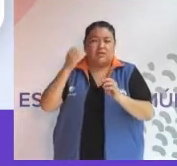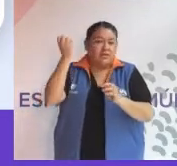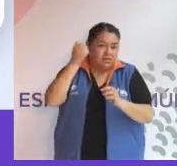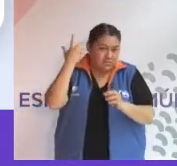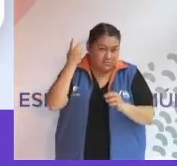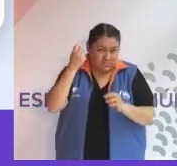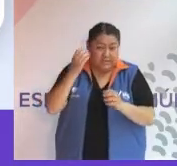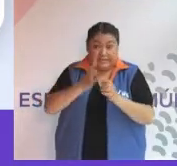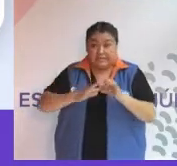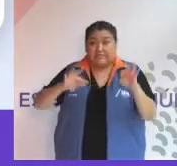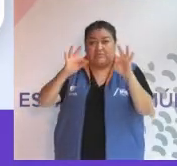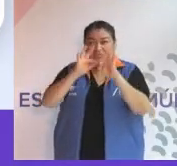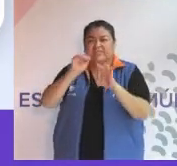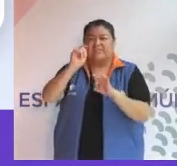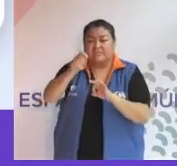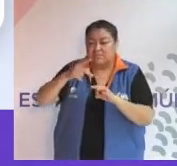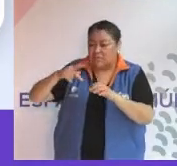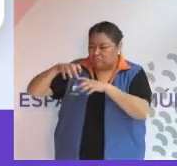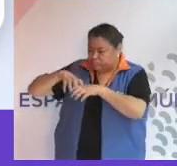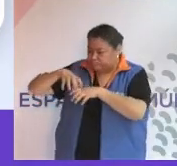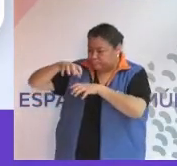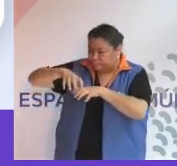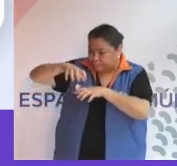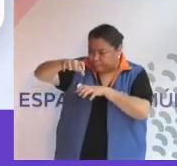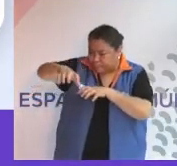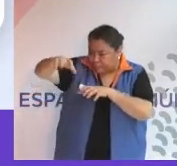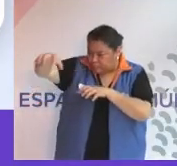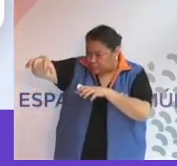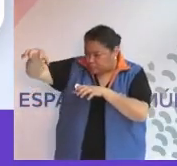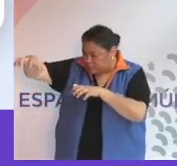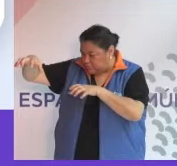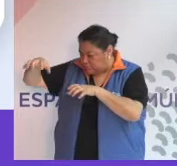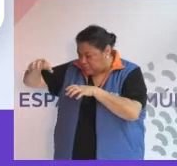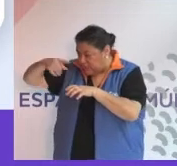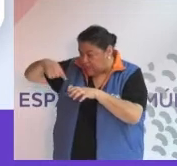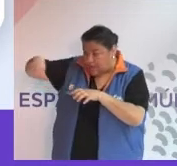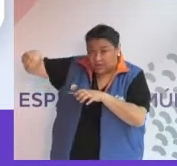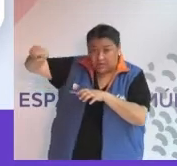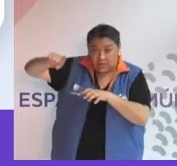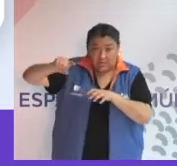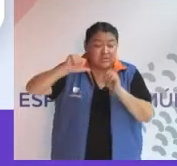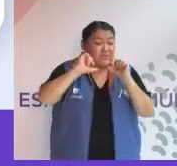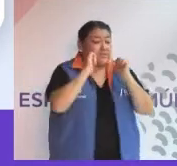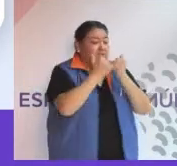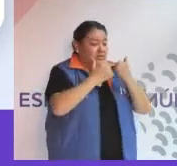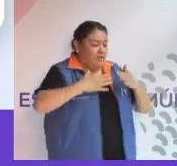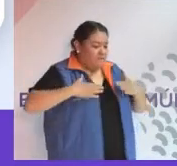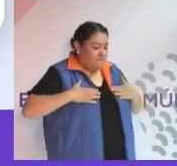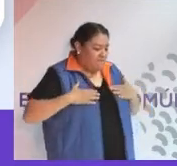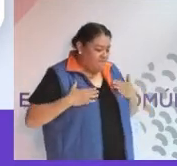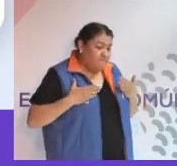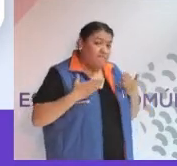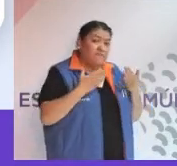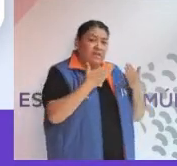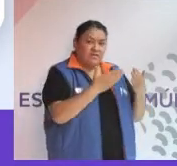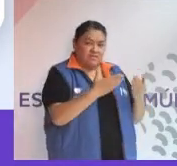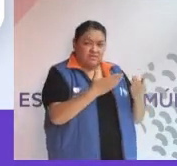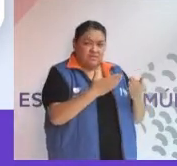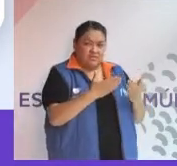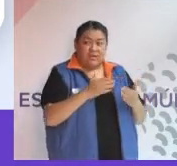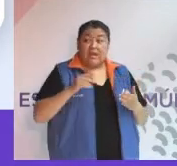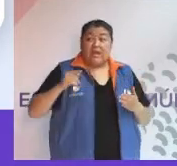La importancia de que todos estos grupos confíen en la sociedad civil organizada es porque de alguna manera eso